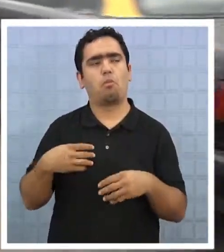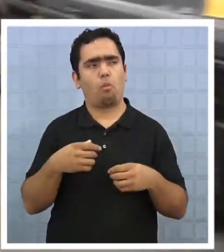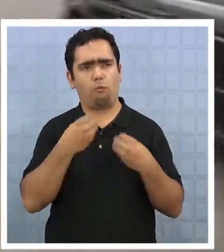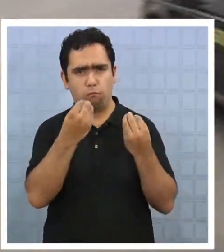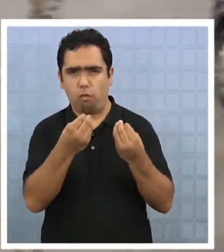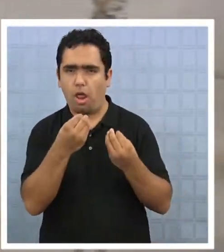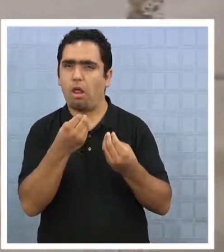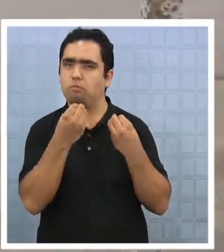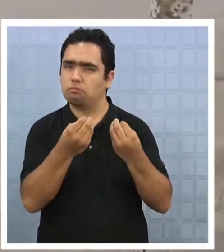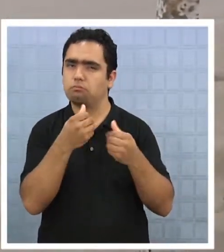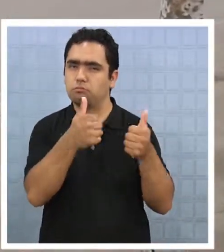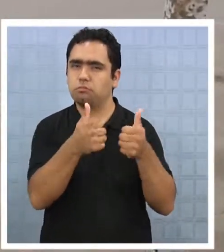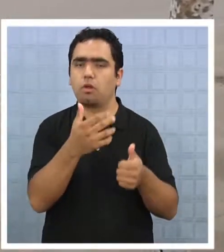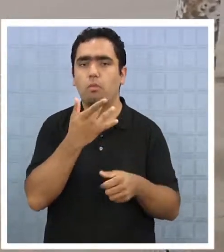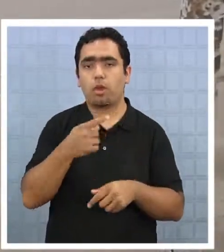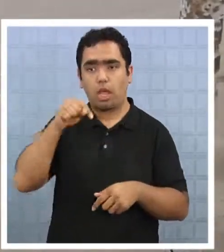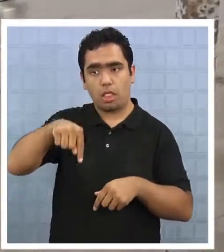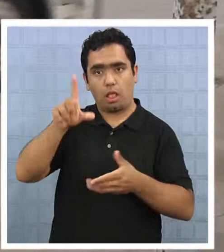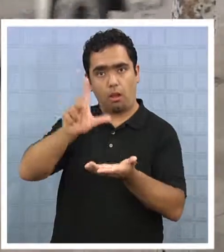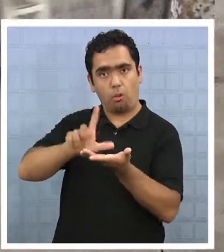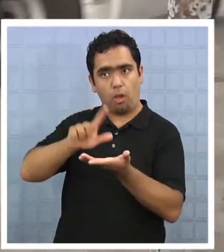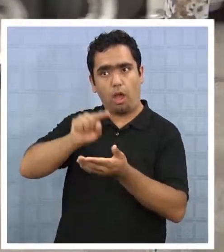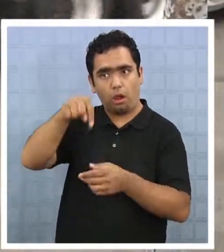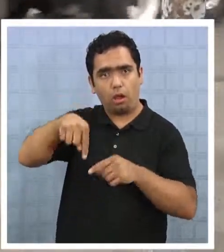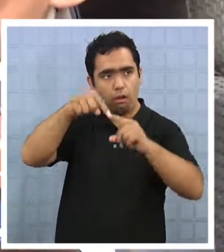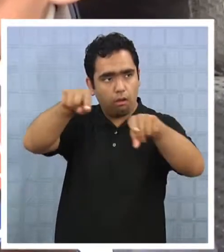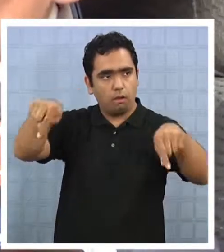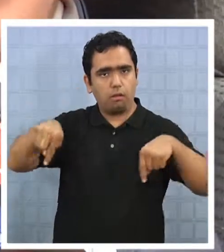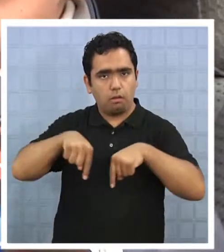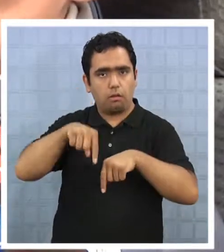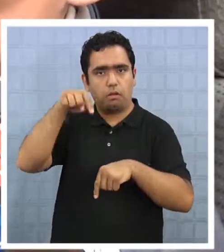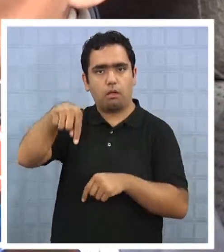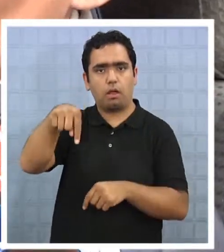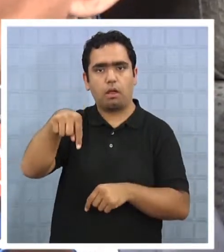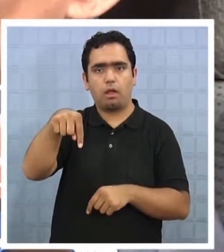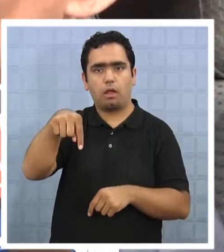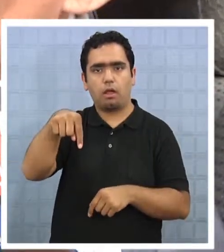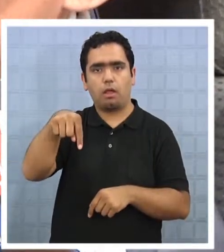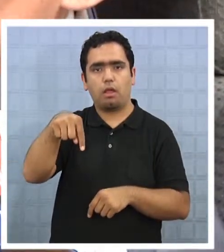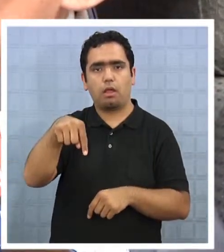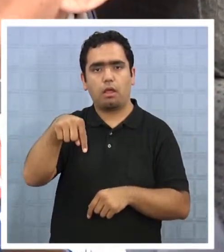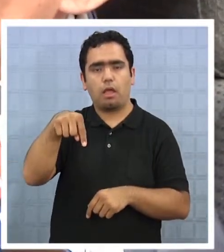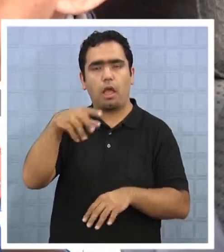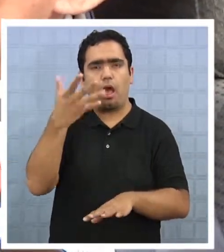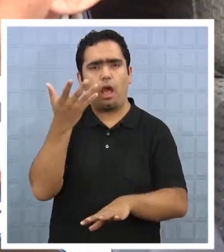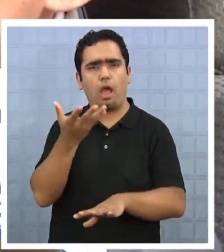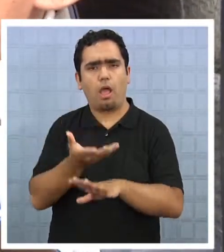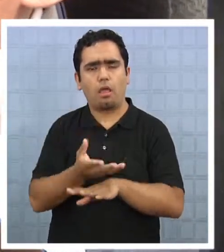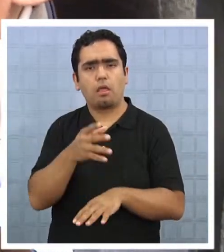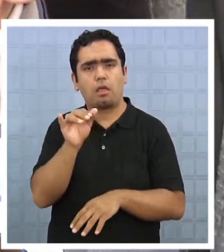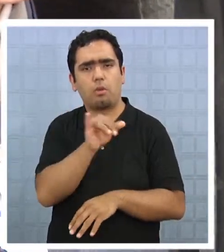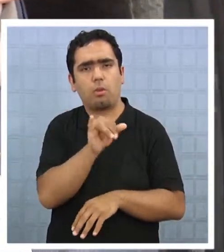puesto policial. Muy buena, ya que en este sector provoca